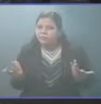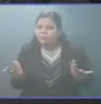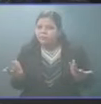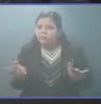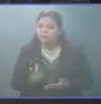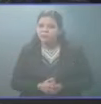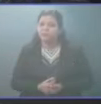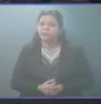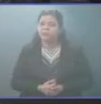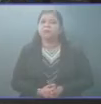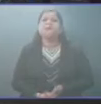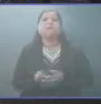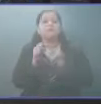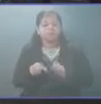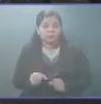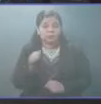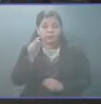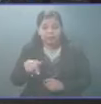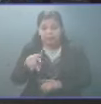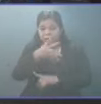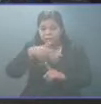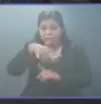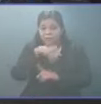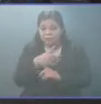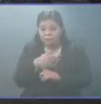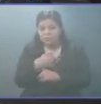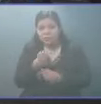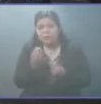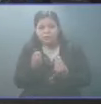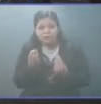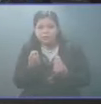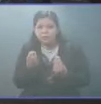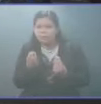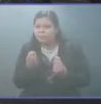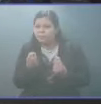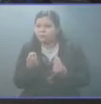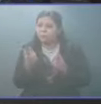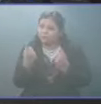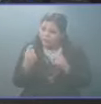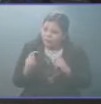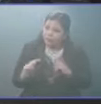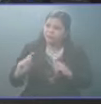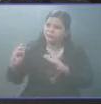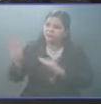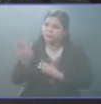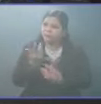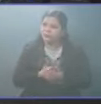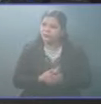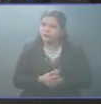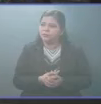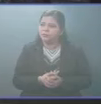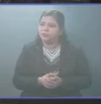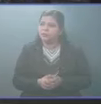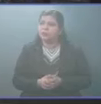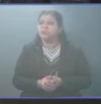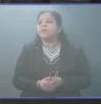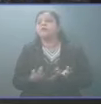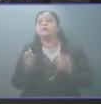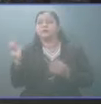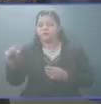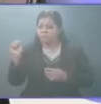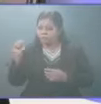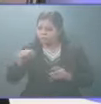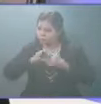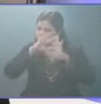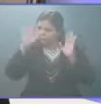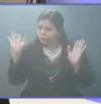¿Cómo llevar esa situación de confinamiento? O sea, ¿cómo tratarla con nuestros adultos mayores? ¿Qué se debe de hacer? Sí, bueno, en el